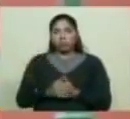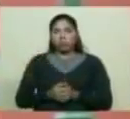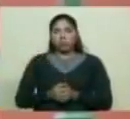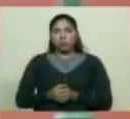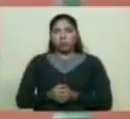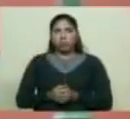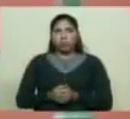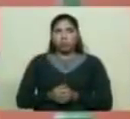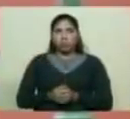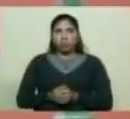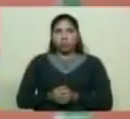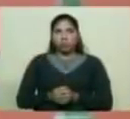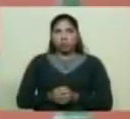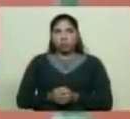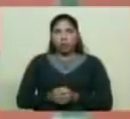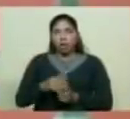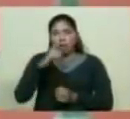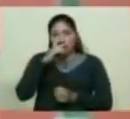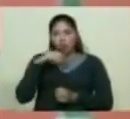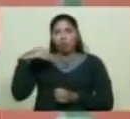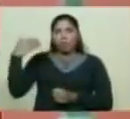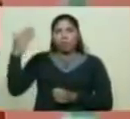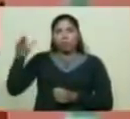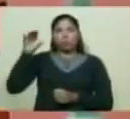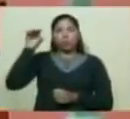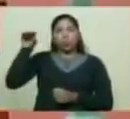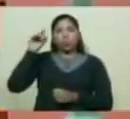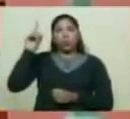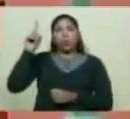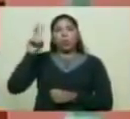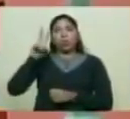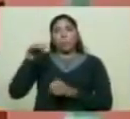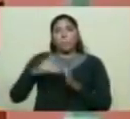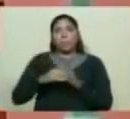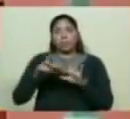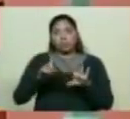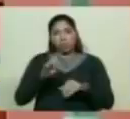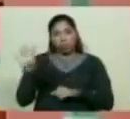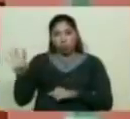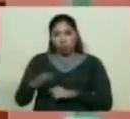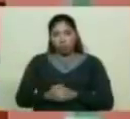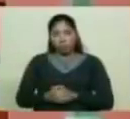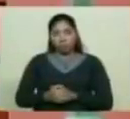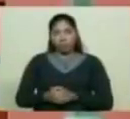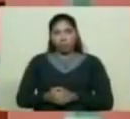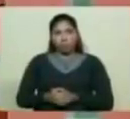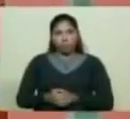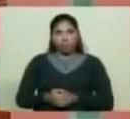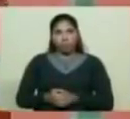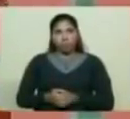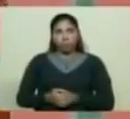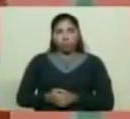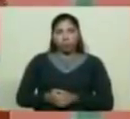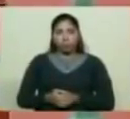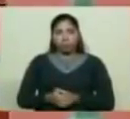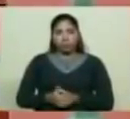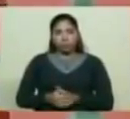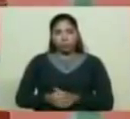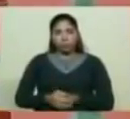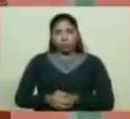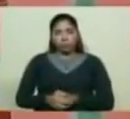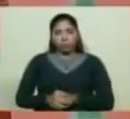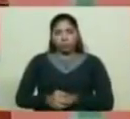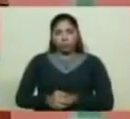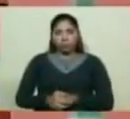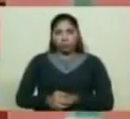a 2019 que tenemos que llegar victoriosos saben como bien lo decía el